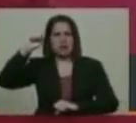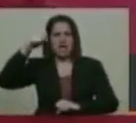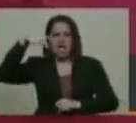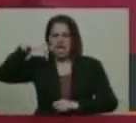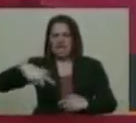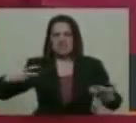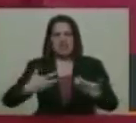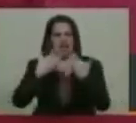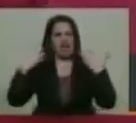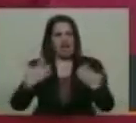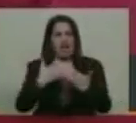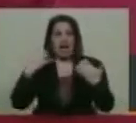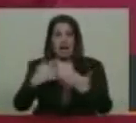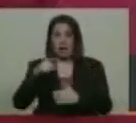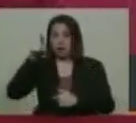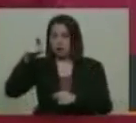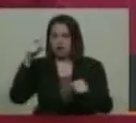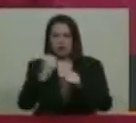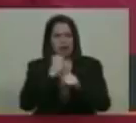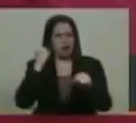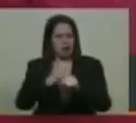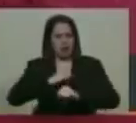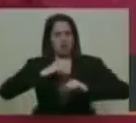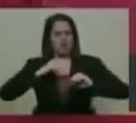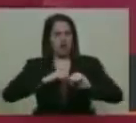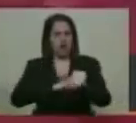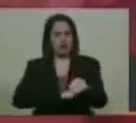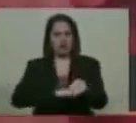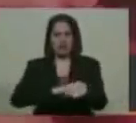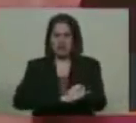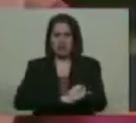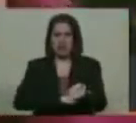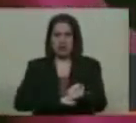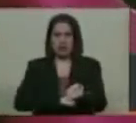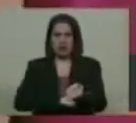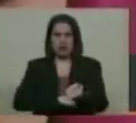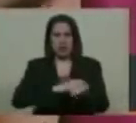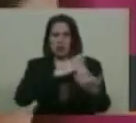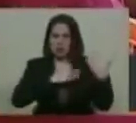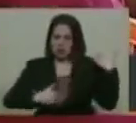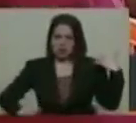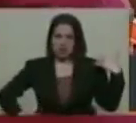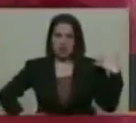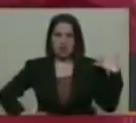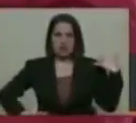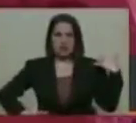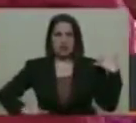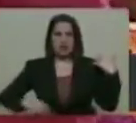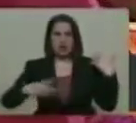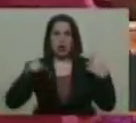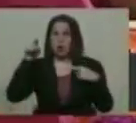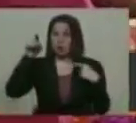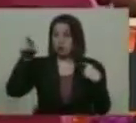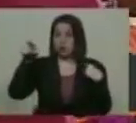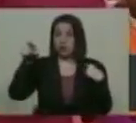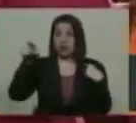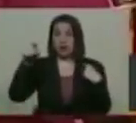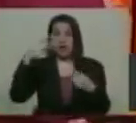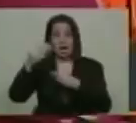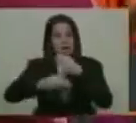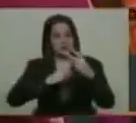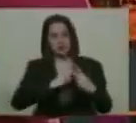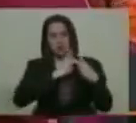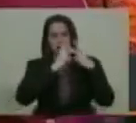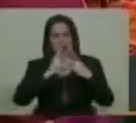guerra, usted ha actuado con coraje, con fuerza, presidente, usted ha sido